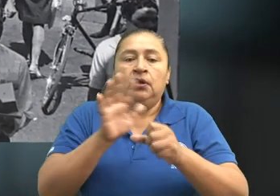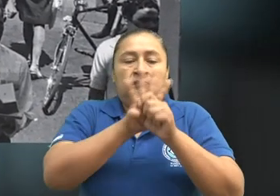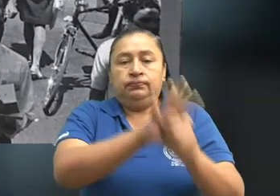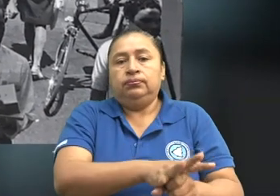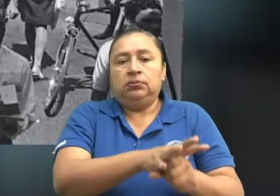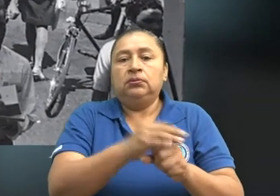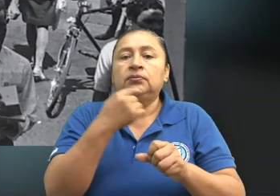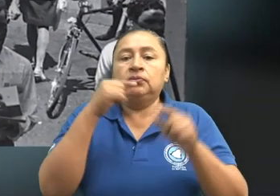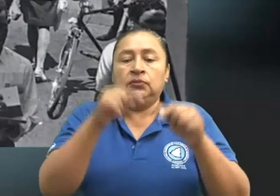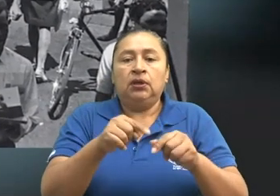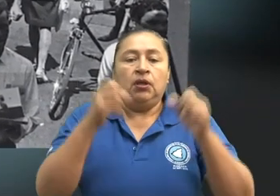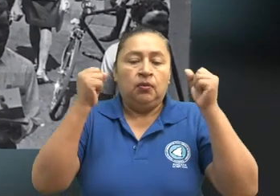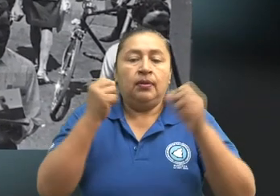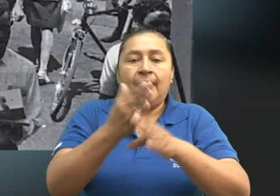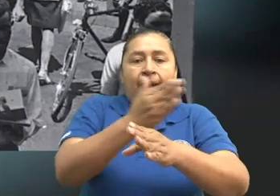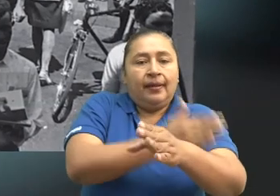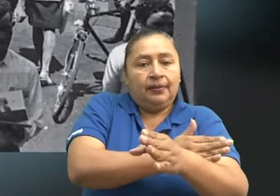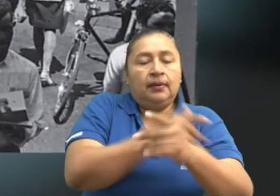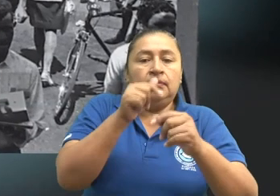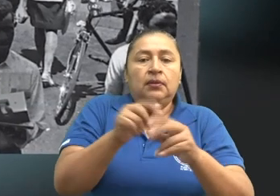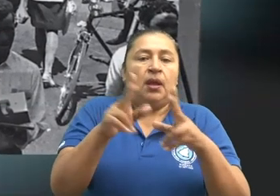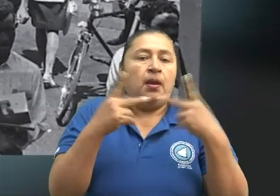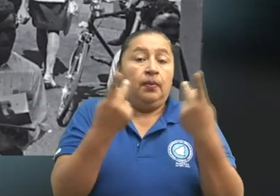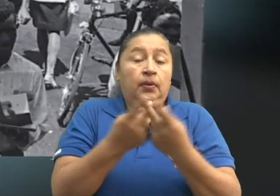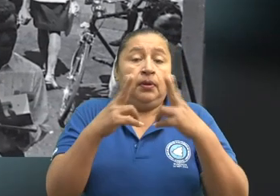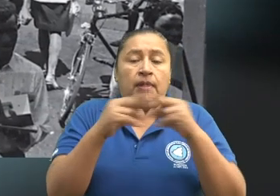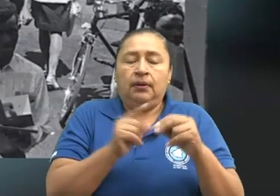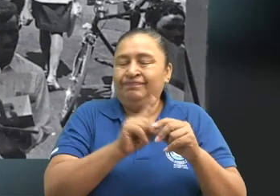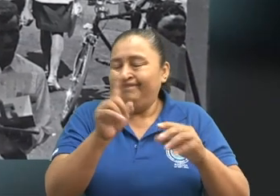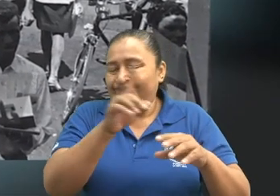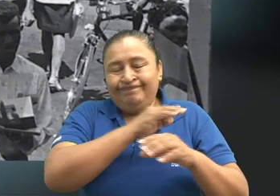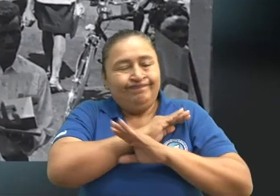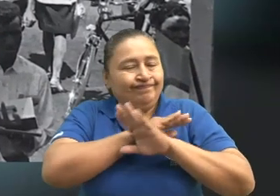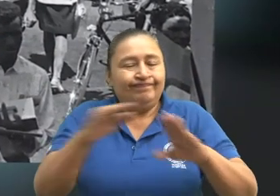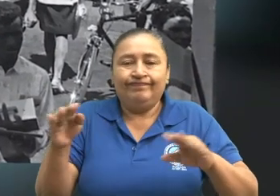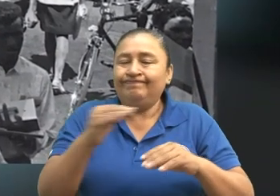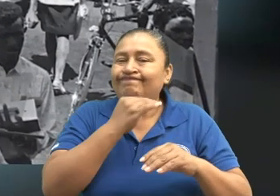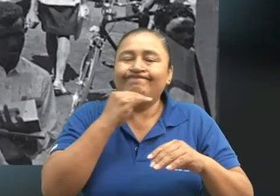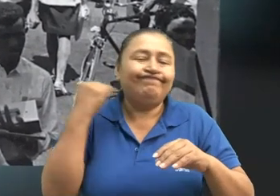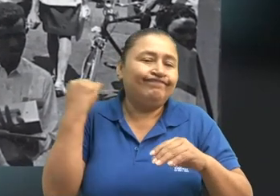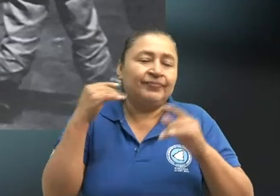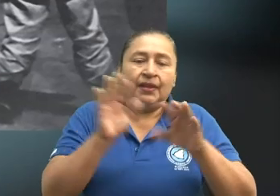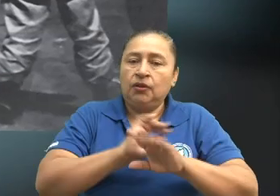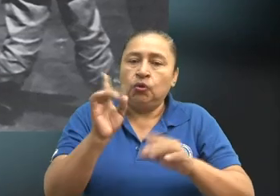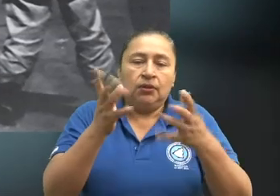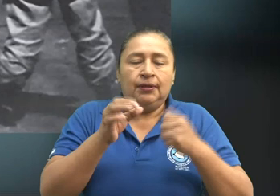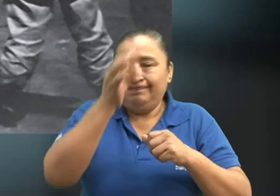triunfo de la revolución realmente, y el pueblo nicaragüense no aguantaba la continuidad de la dictadura. No había posibilidad de...